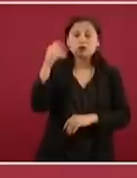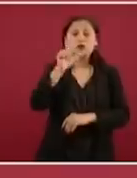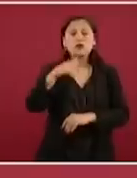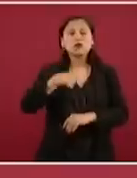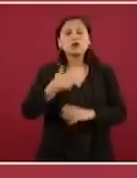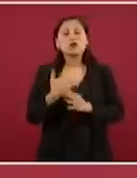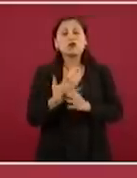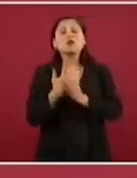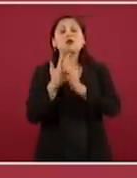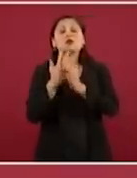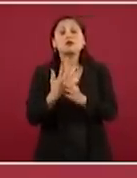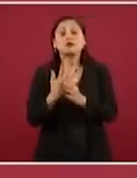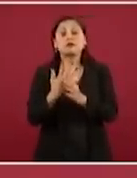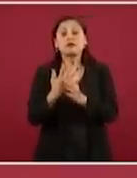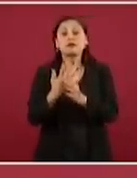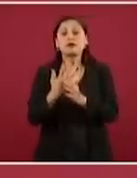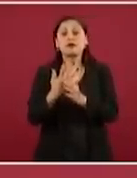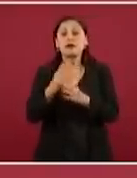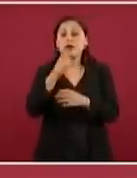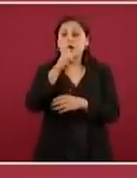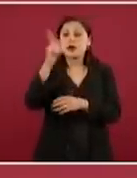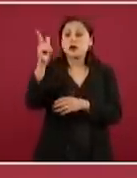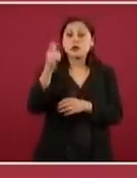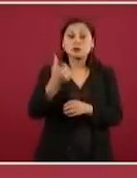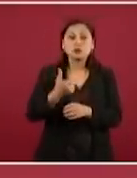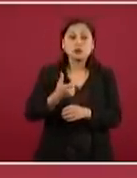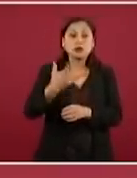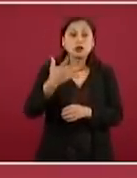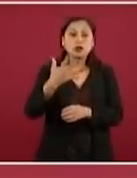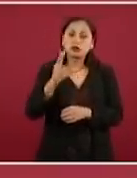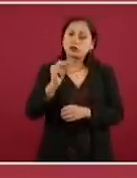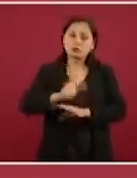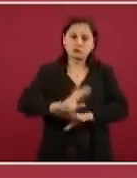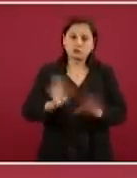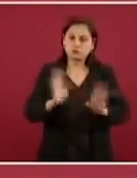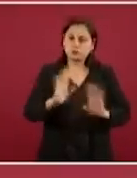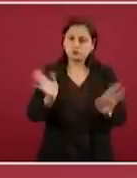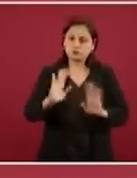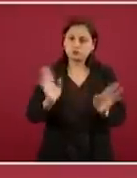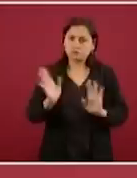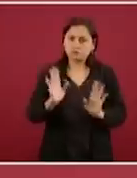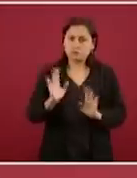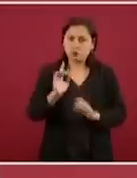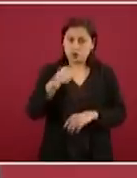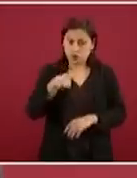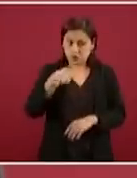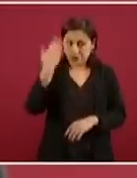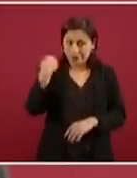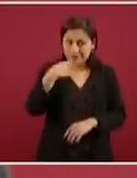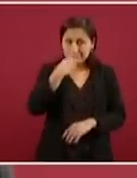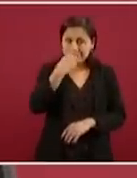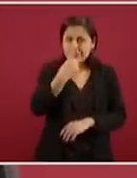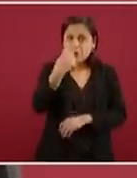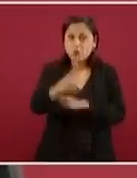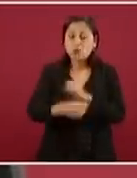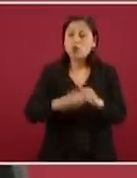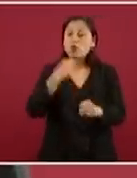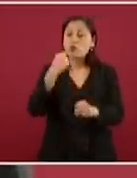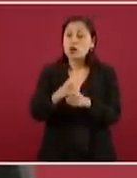el precio de la energía eléctrica. Un año llevamos así.